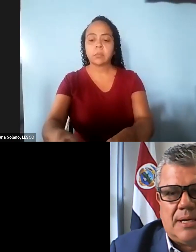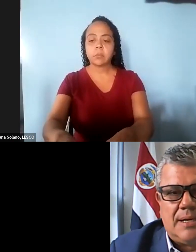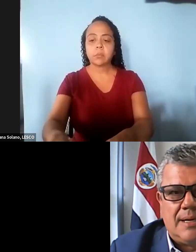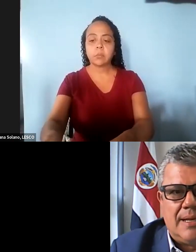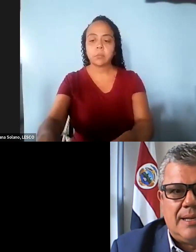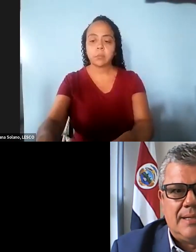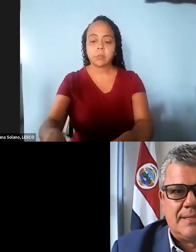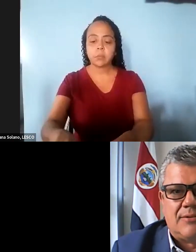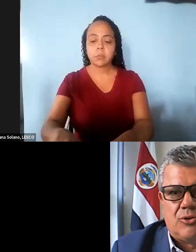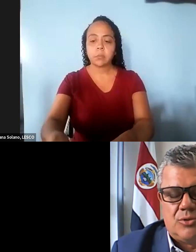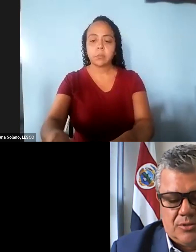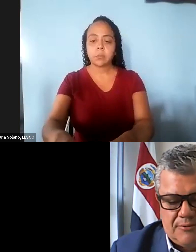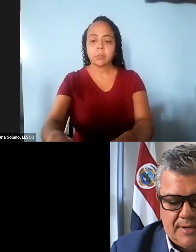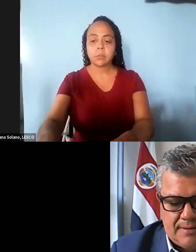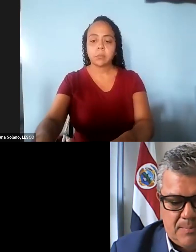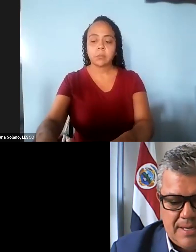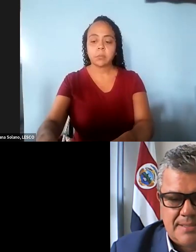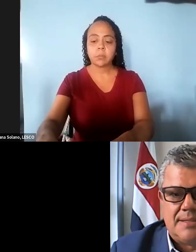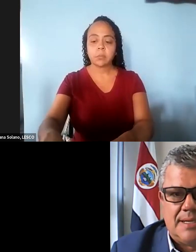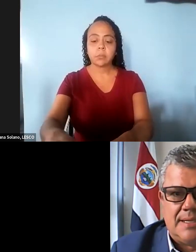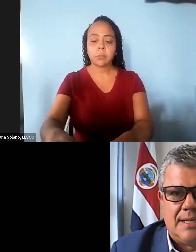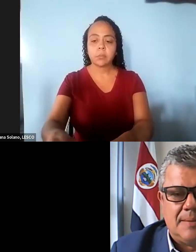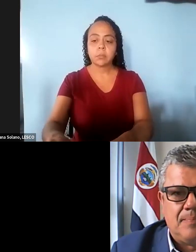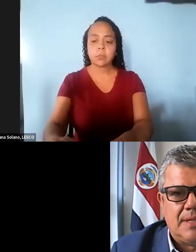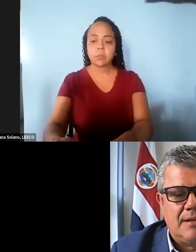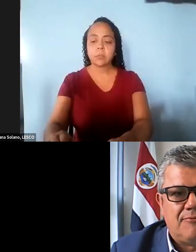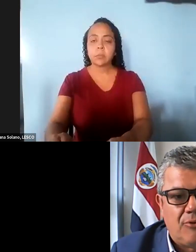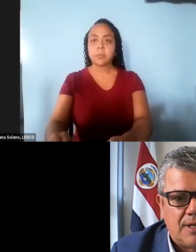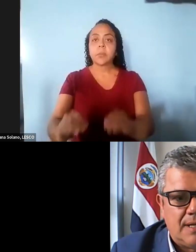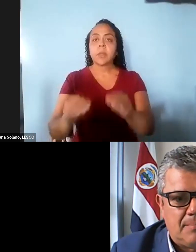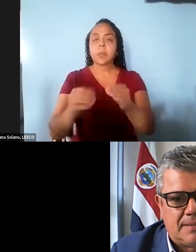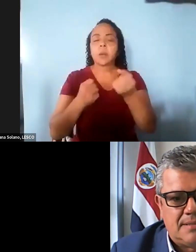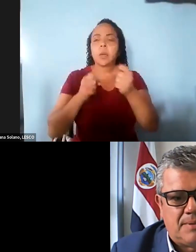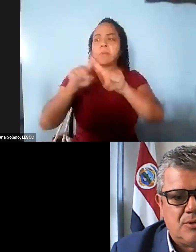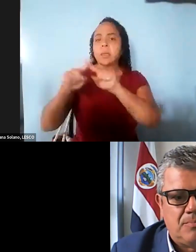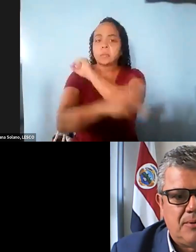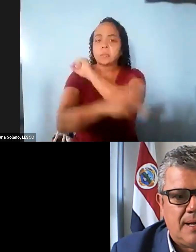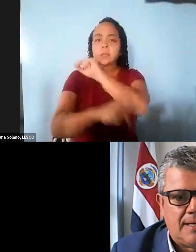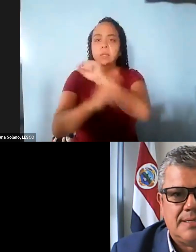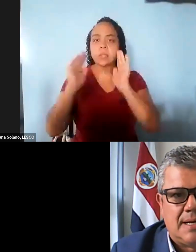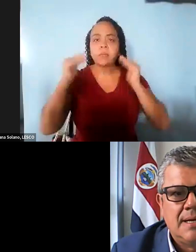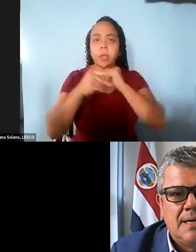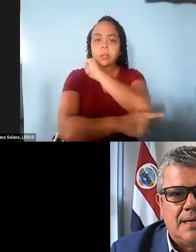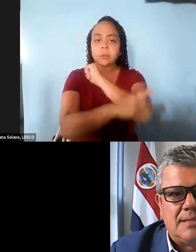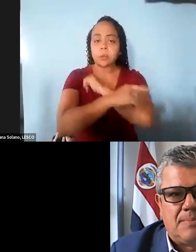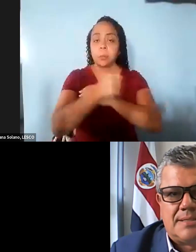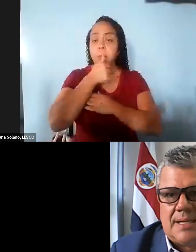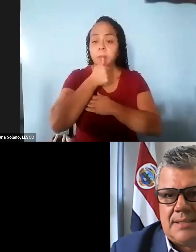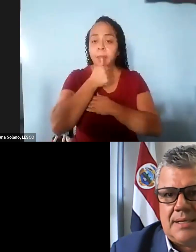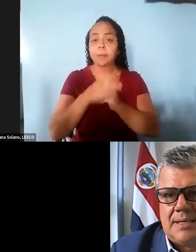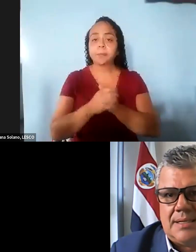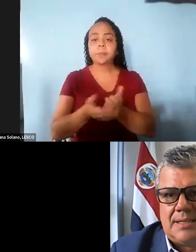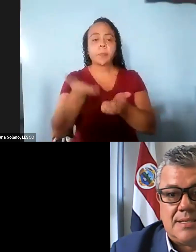día porque el desarrollo en los diferentes países del enfoque de la participación privada quizá es